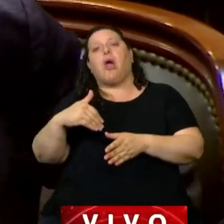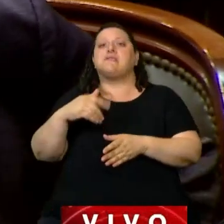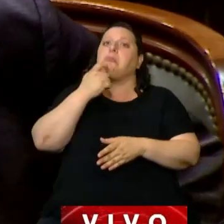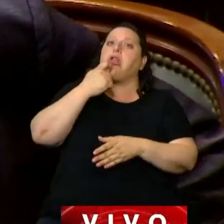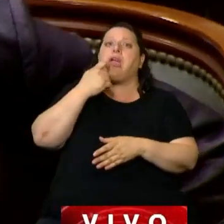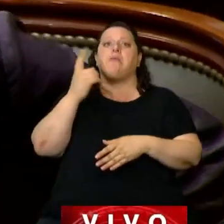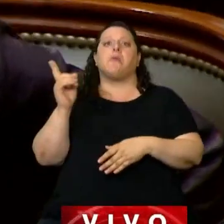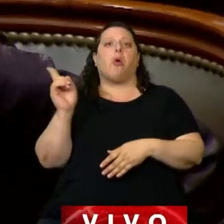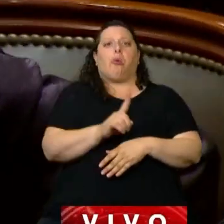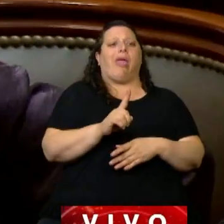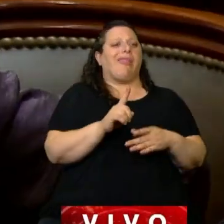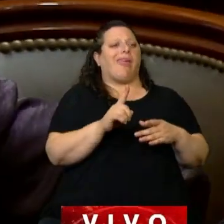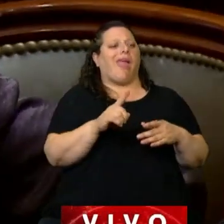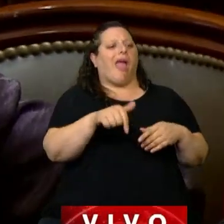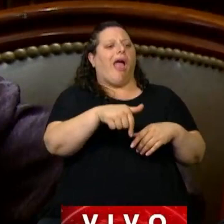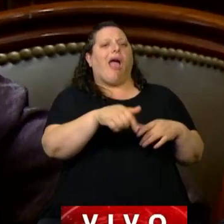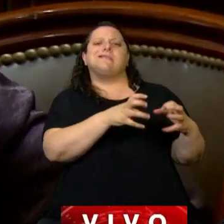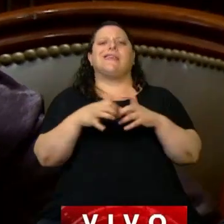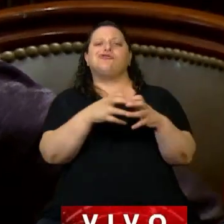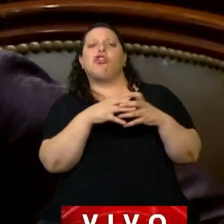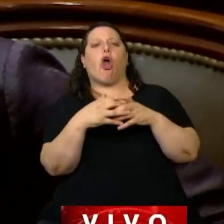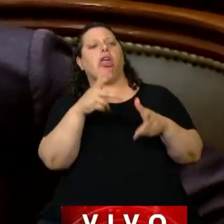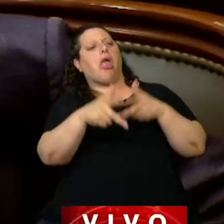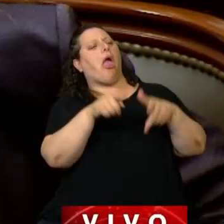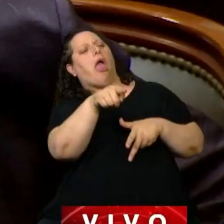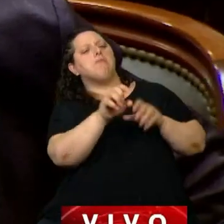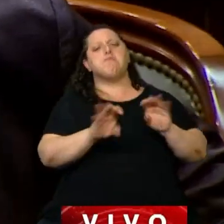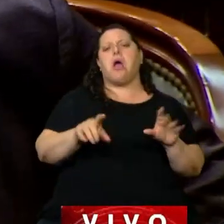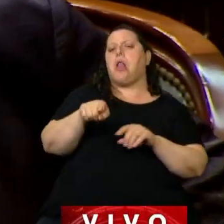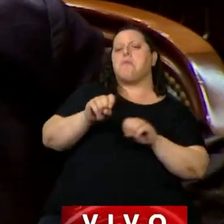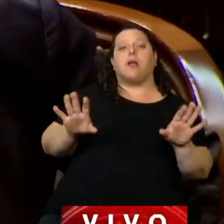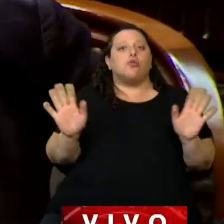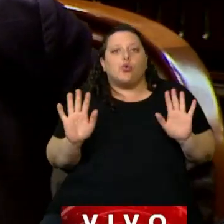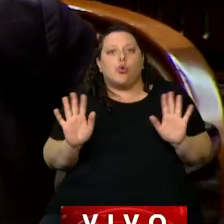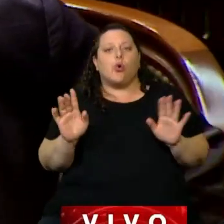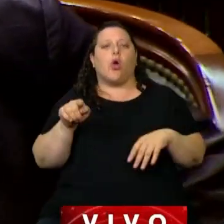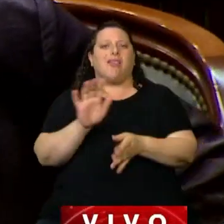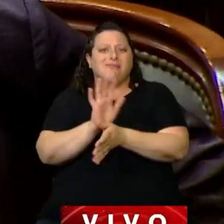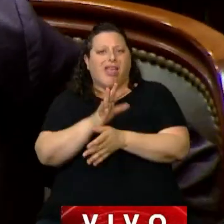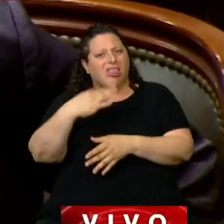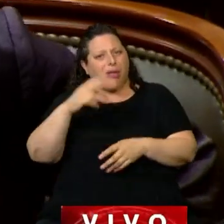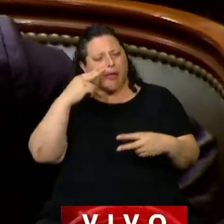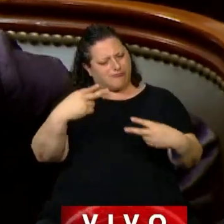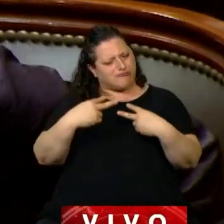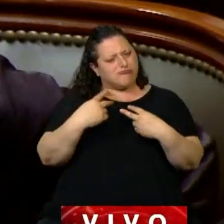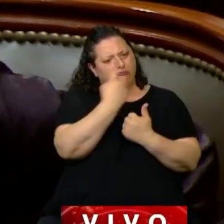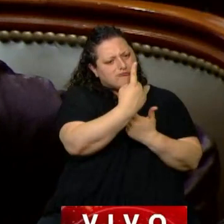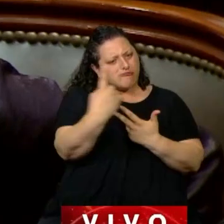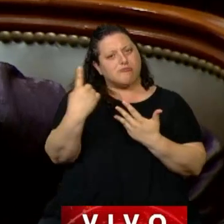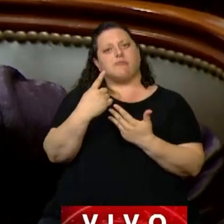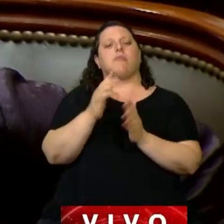legislar leyes para decir lo que no hacemos bien no está bien hacer eso que estamos haciendo nos interpelemos nosotros mismos entonces